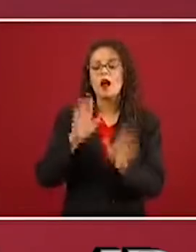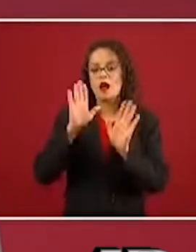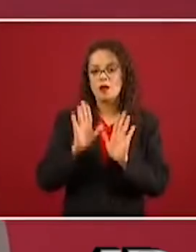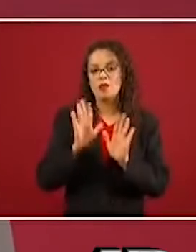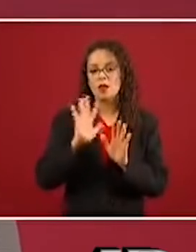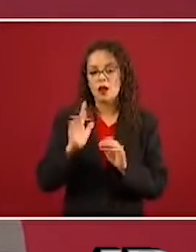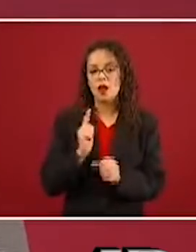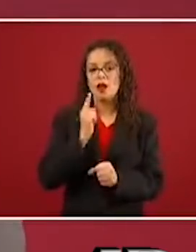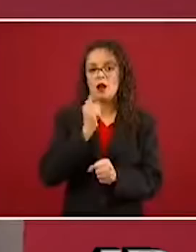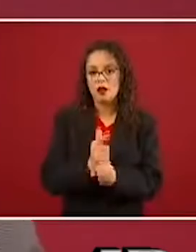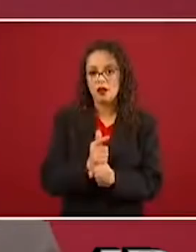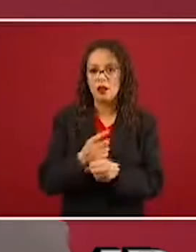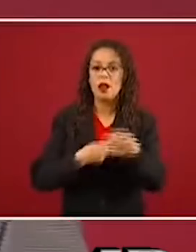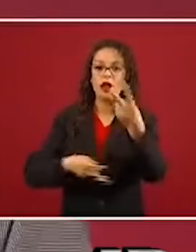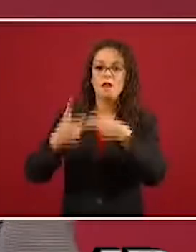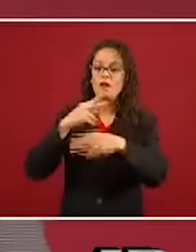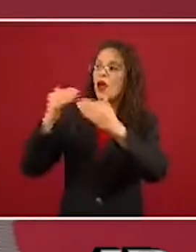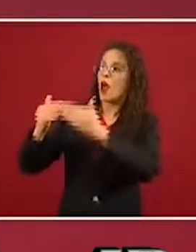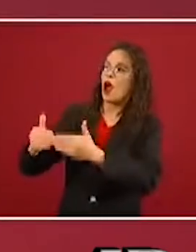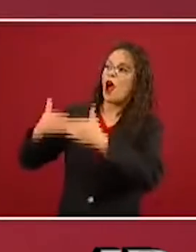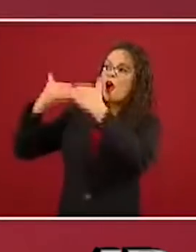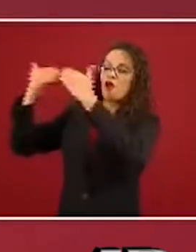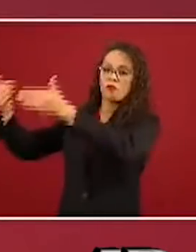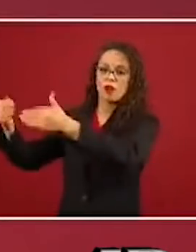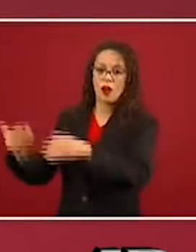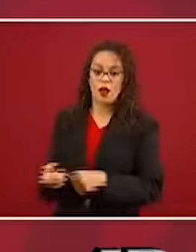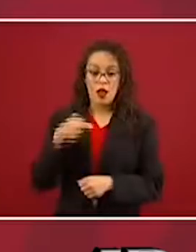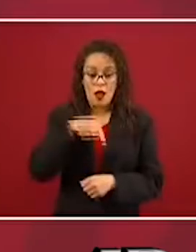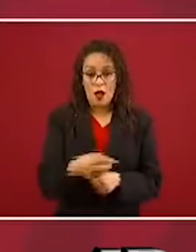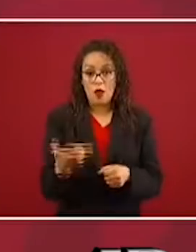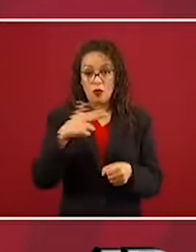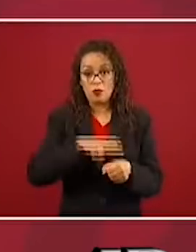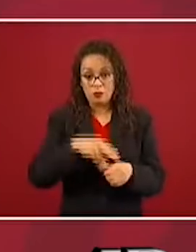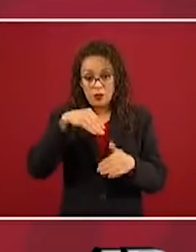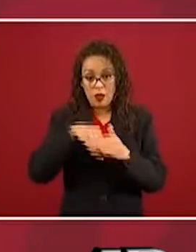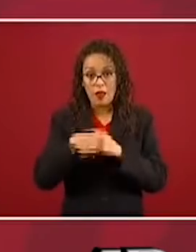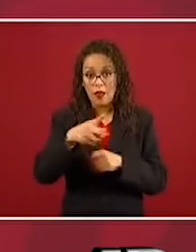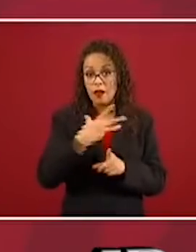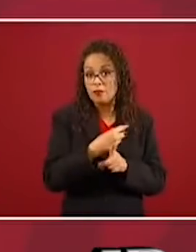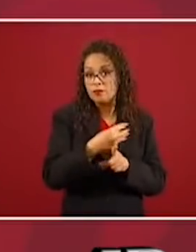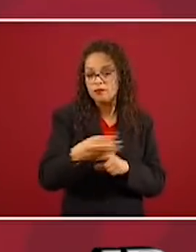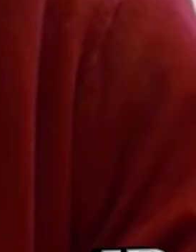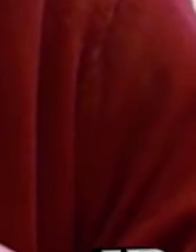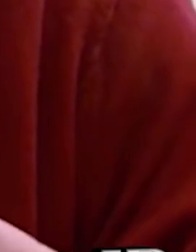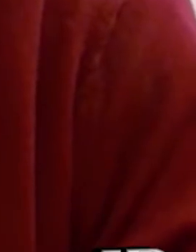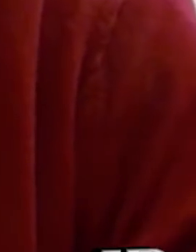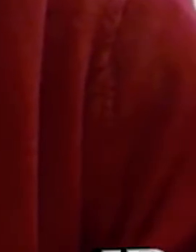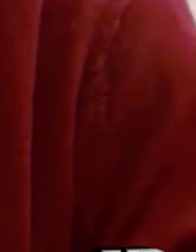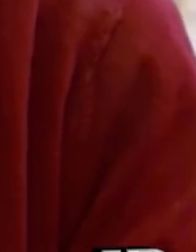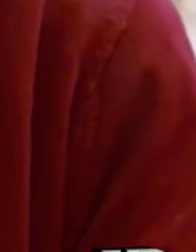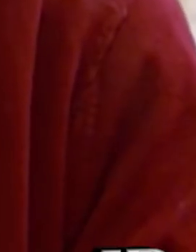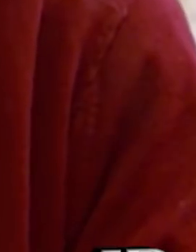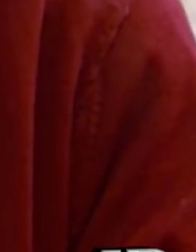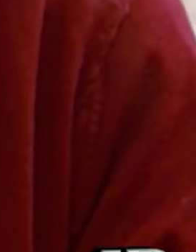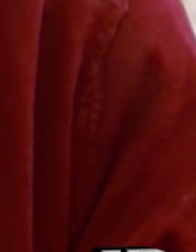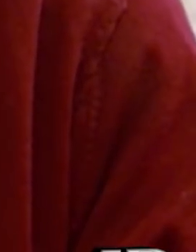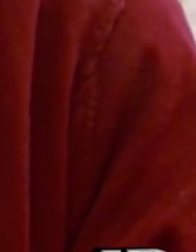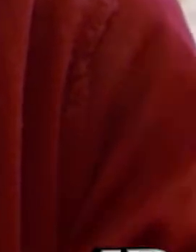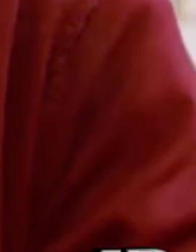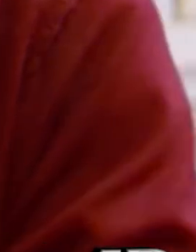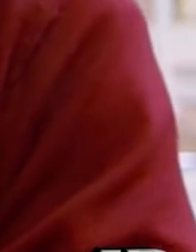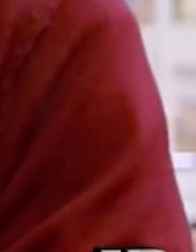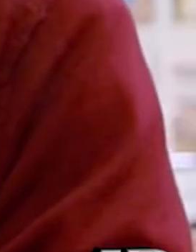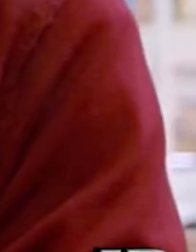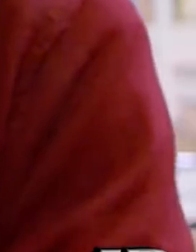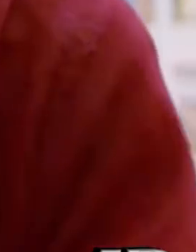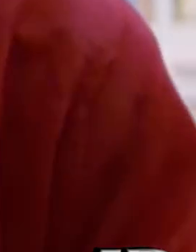de Mola, el damnificado del chayote escribía lo siguiente en su cuenta de Twitter a modo de respuesta al presidente Andrés